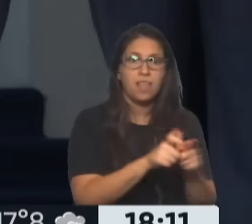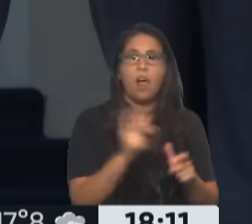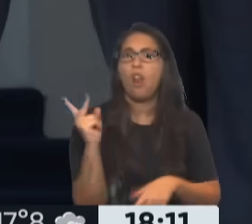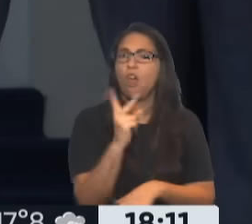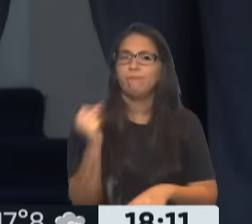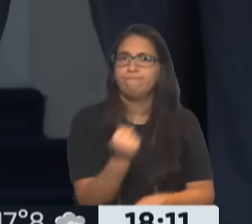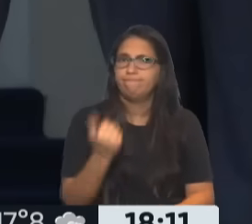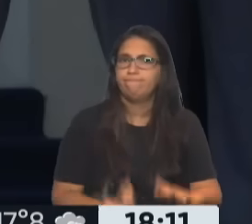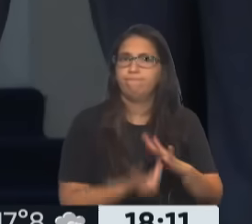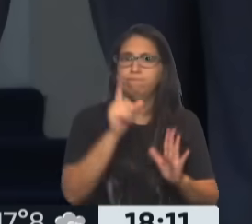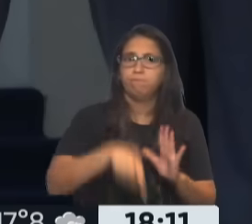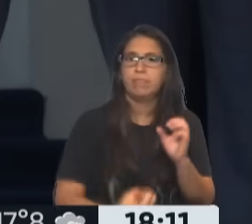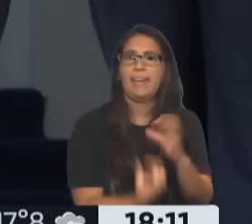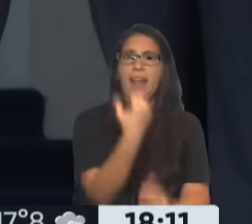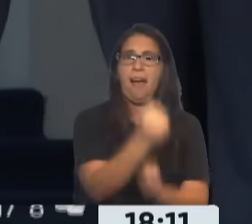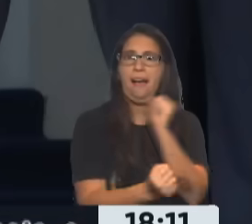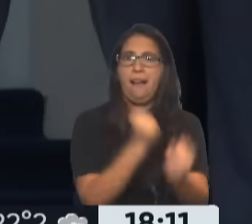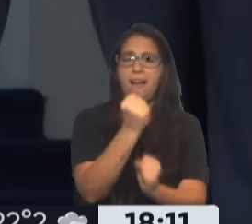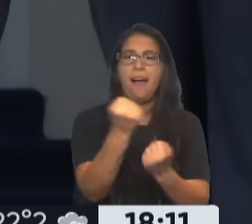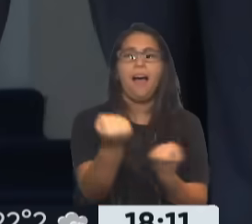la producción de autos eléctricos.